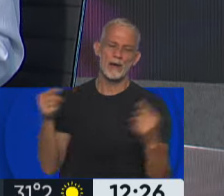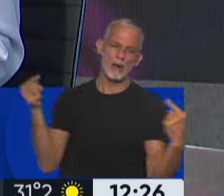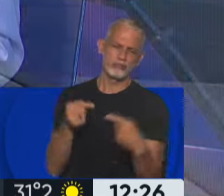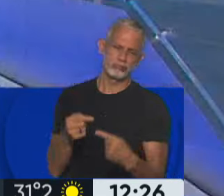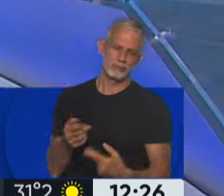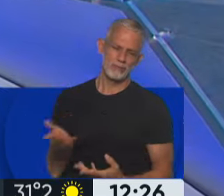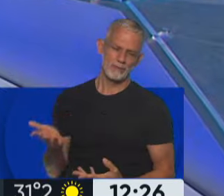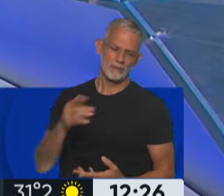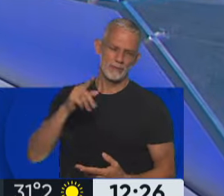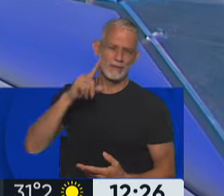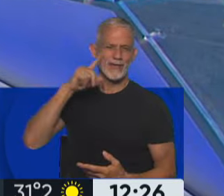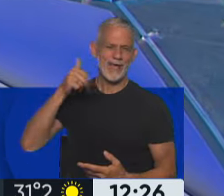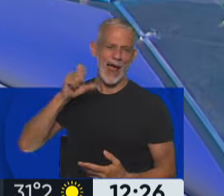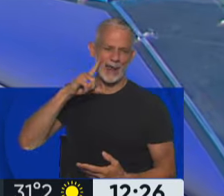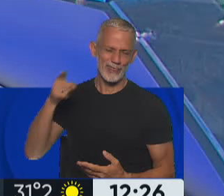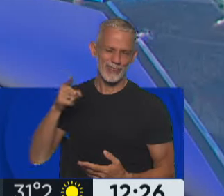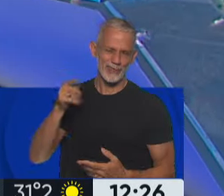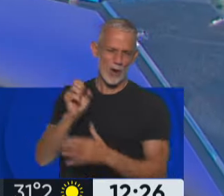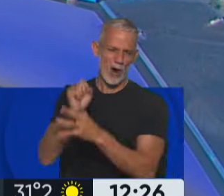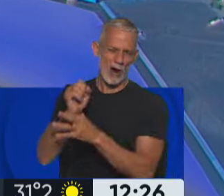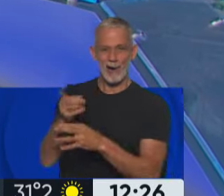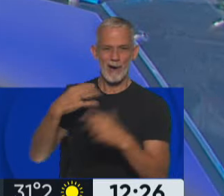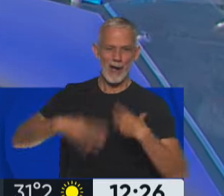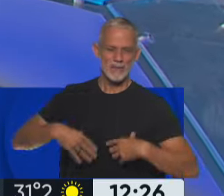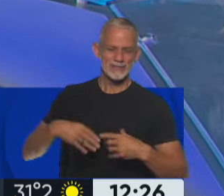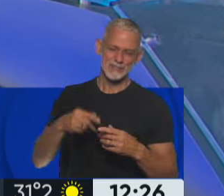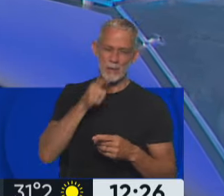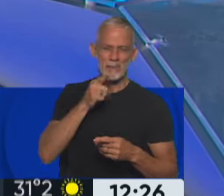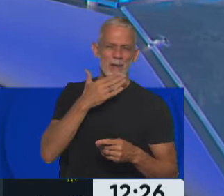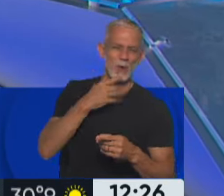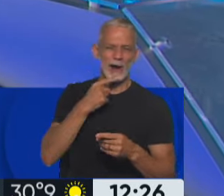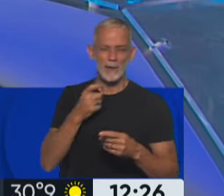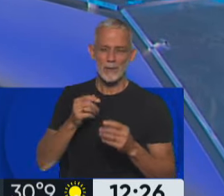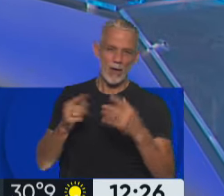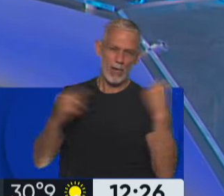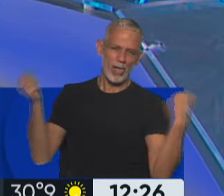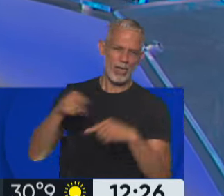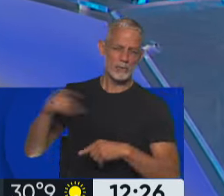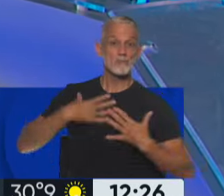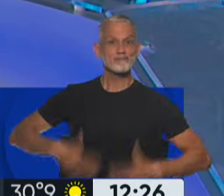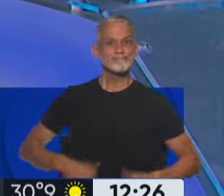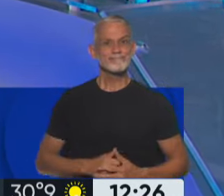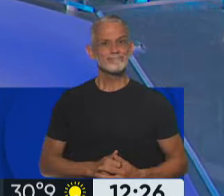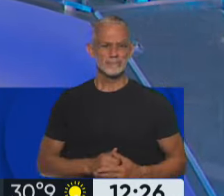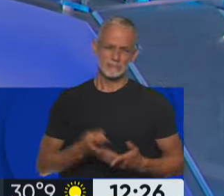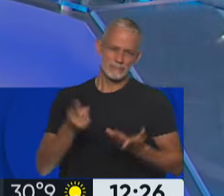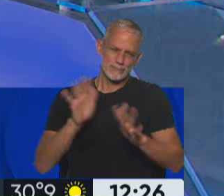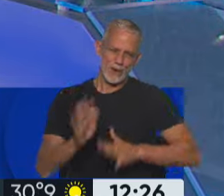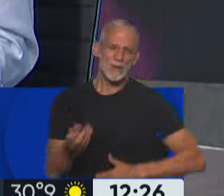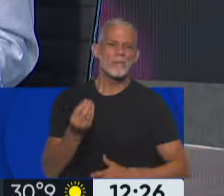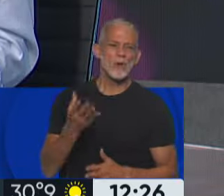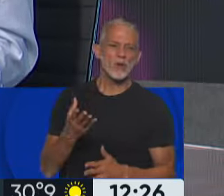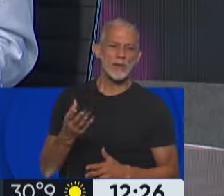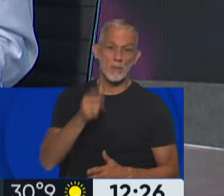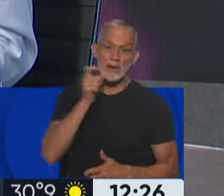galatasaray donde juega Mauro donde es ídolo Mauro Entonces como River y boca entonces apareció y yo soy Sabes lo que está preparando Pero sabes por qué